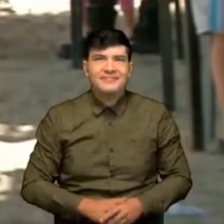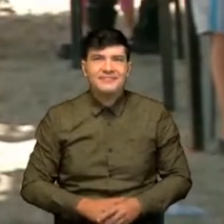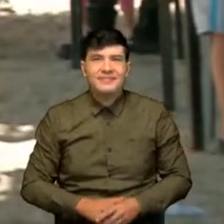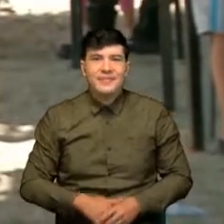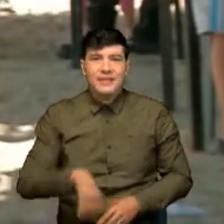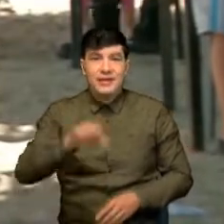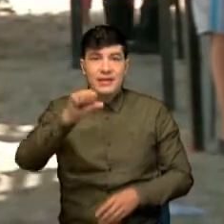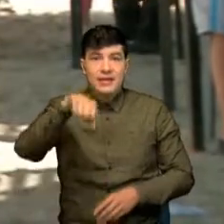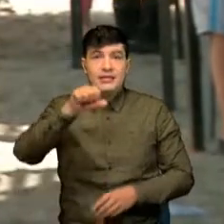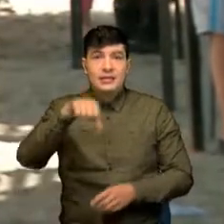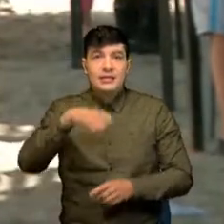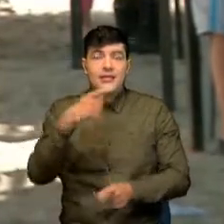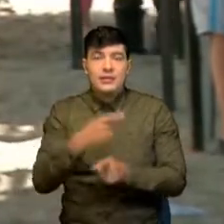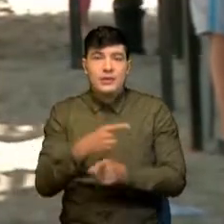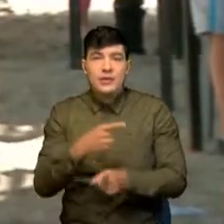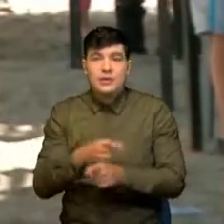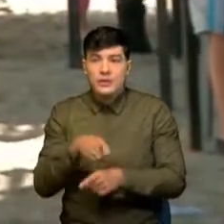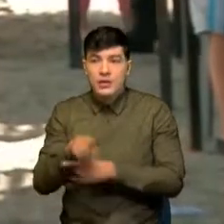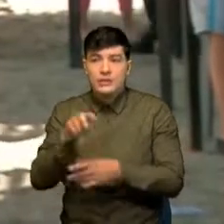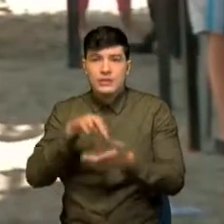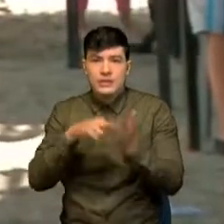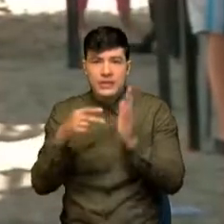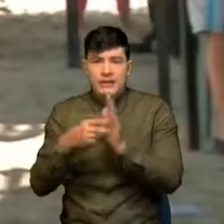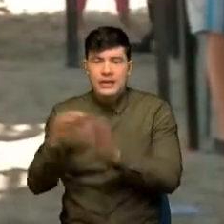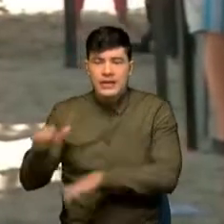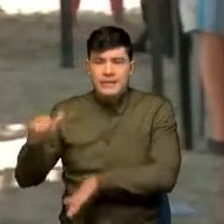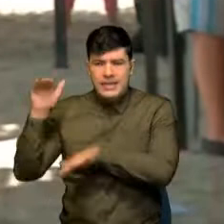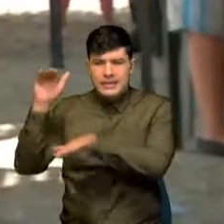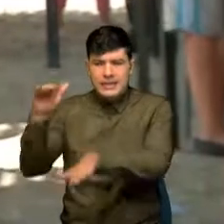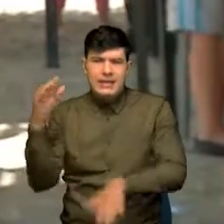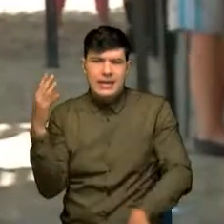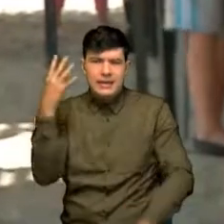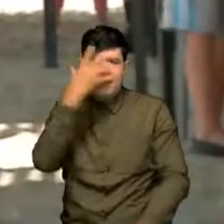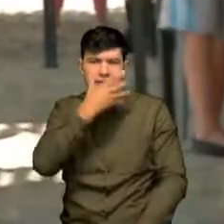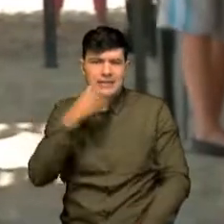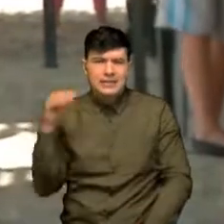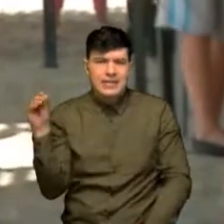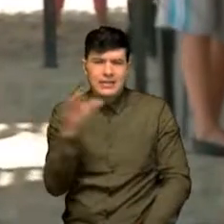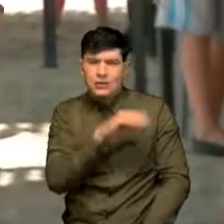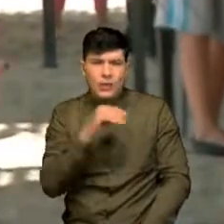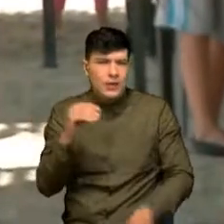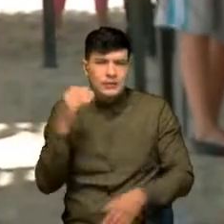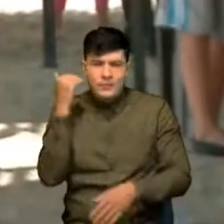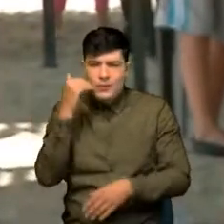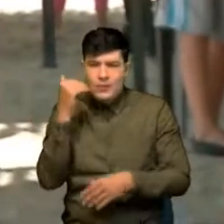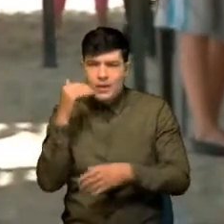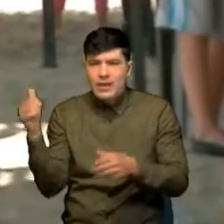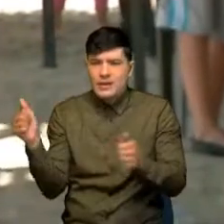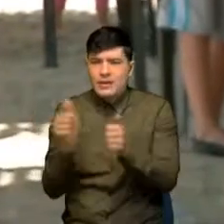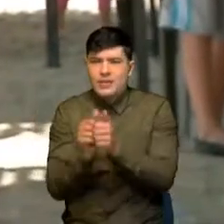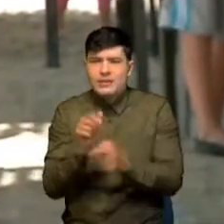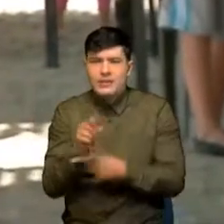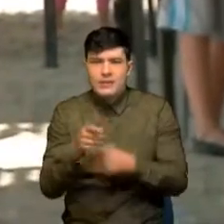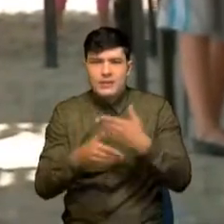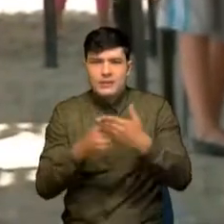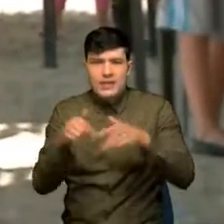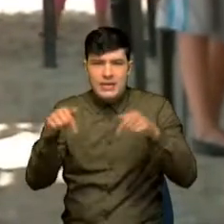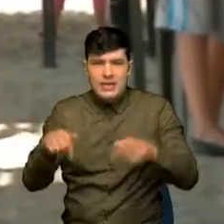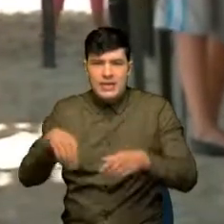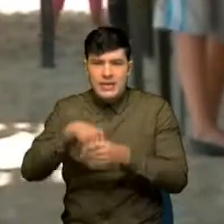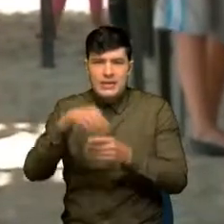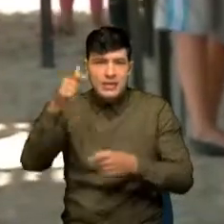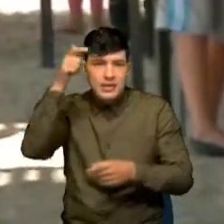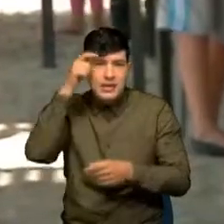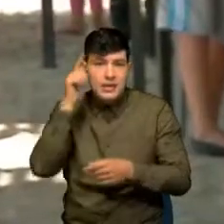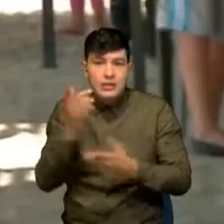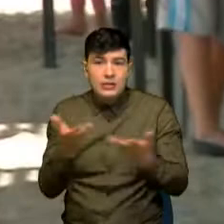Muy bien, sin duda alguna representan la belleza de todas estas mujeres que estarán acompañando ese ramillete dentro de este reinado que se llevará a cabo